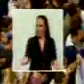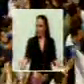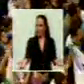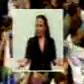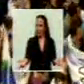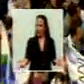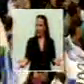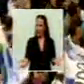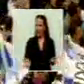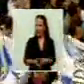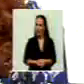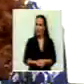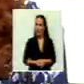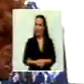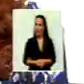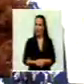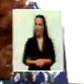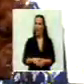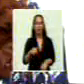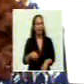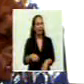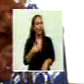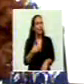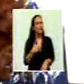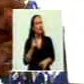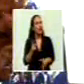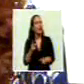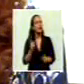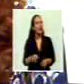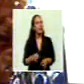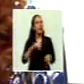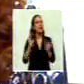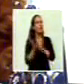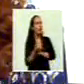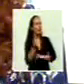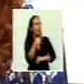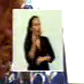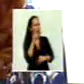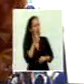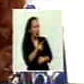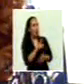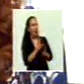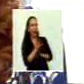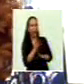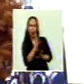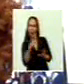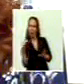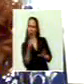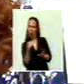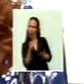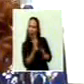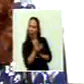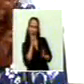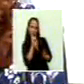Orgullo argentino, yo digo, y al mismo tiempo también ejemplo. Orgullo, porque muchas veces, y lo digo,